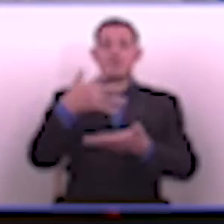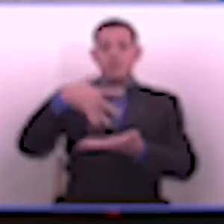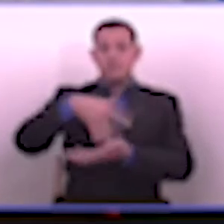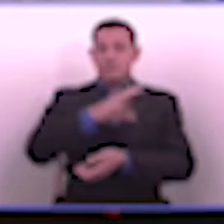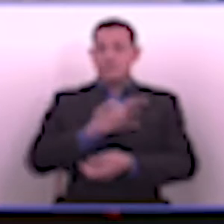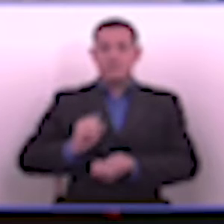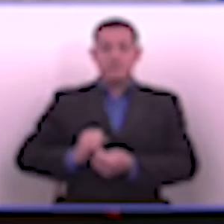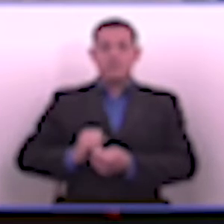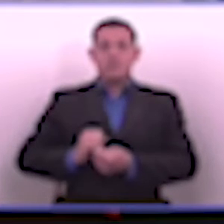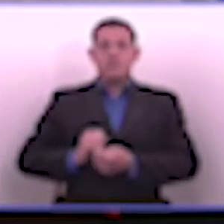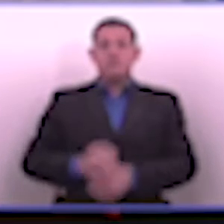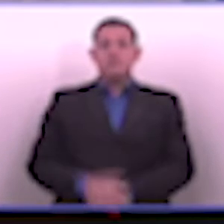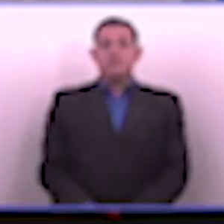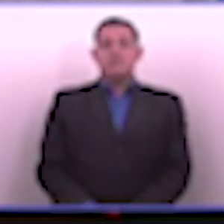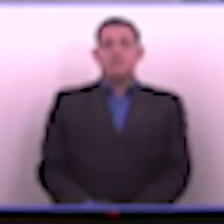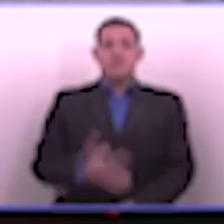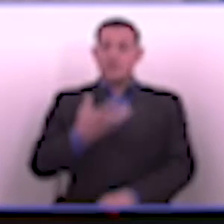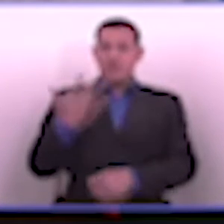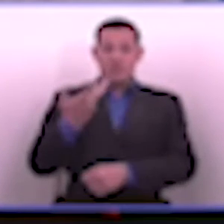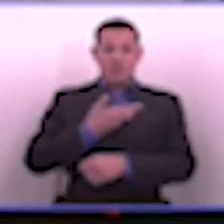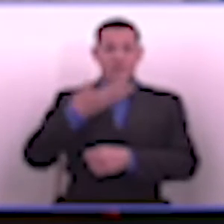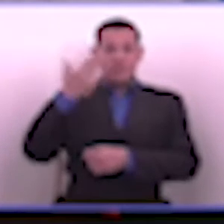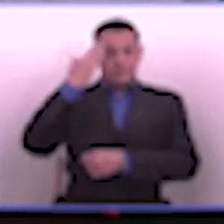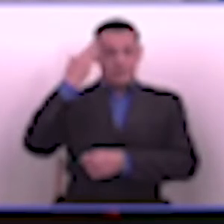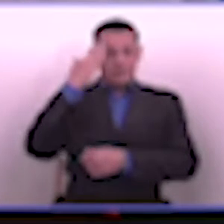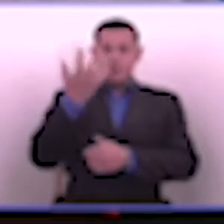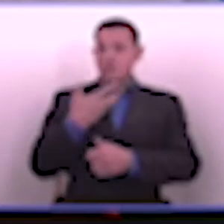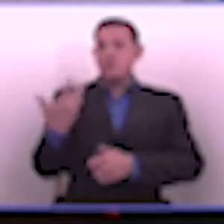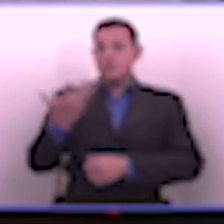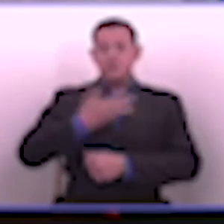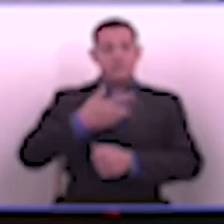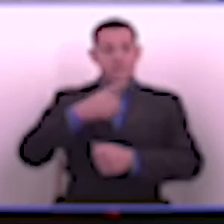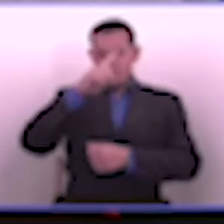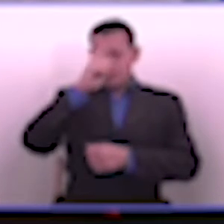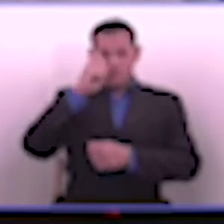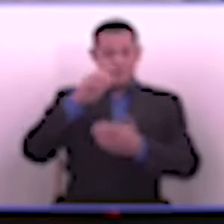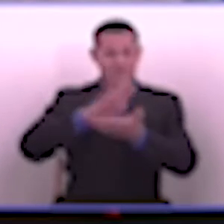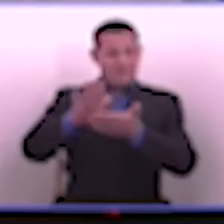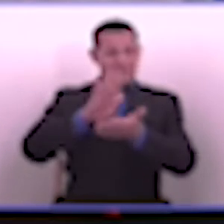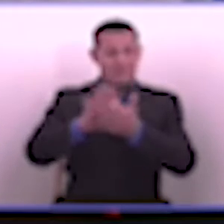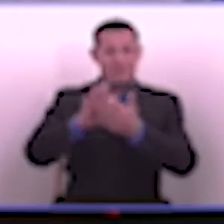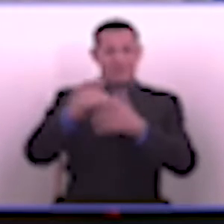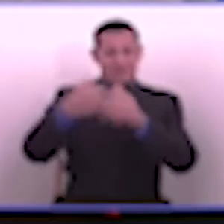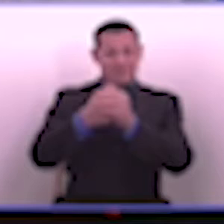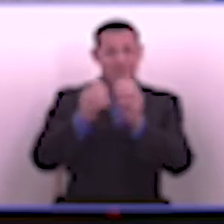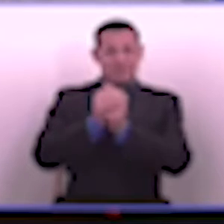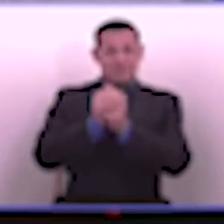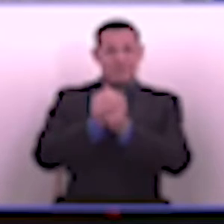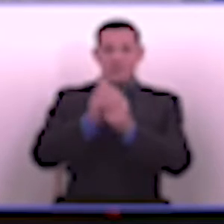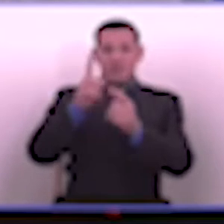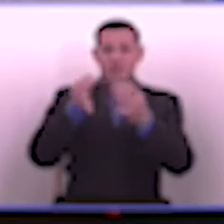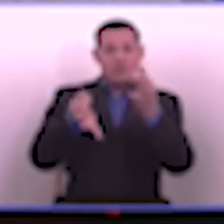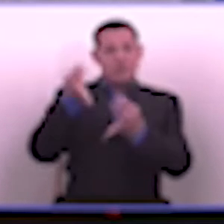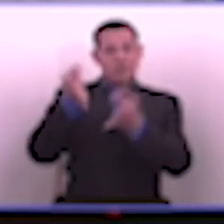pueblo salvadoreño de todos es sabido de que nosotros estamos pagando las consecuencias injustas